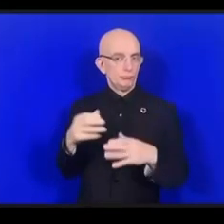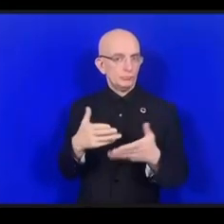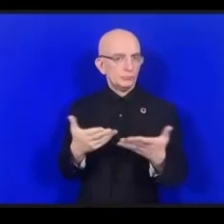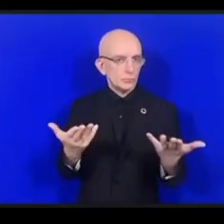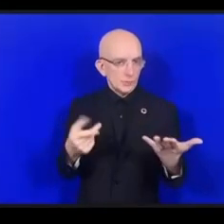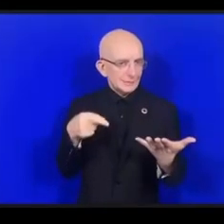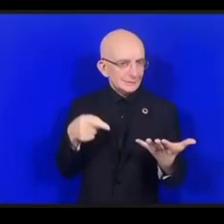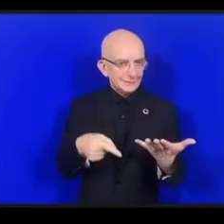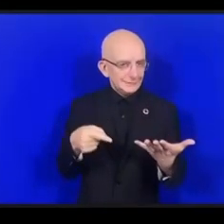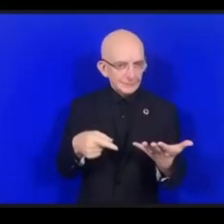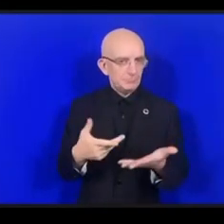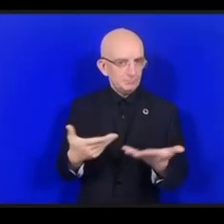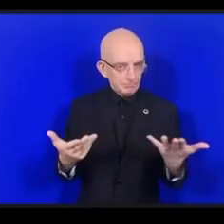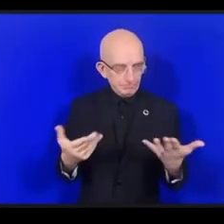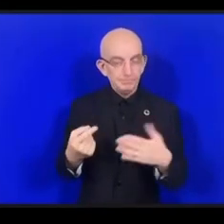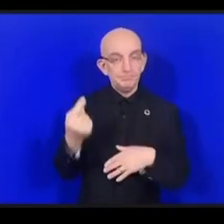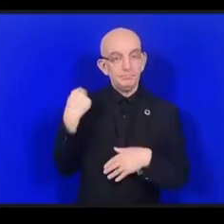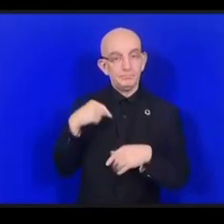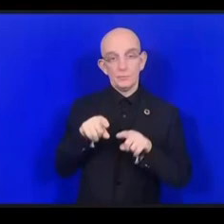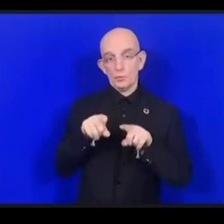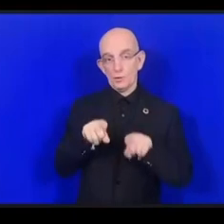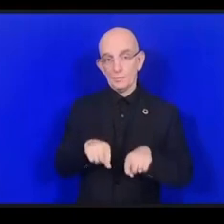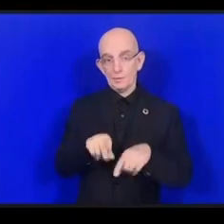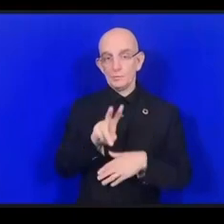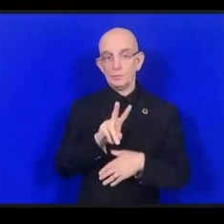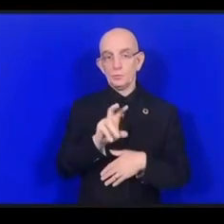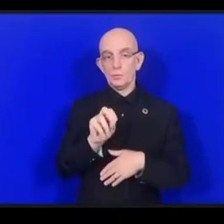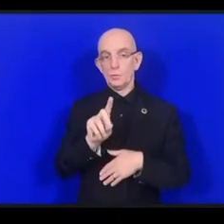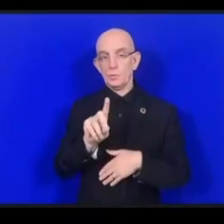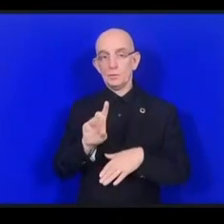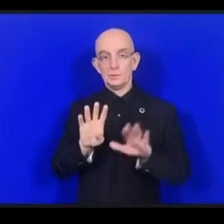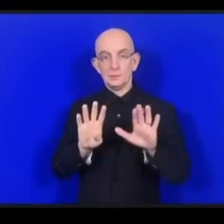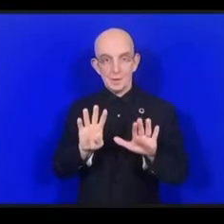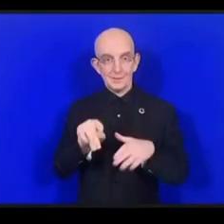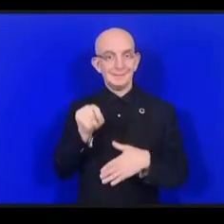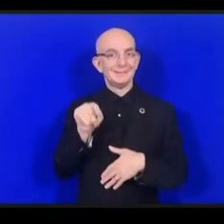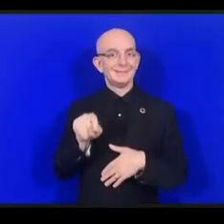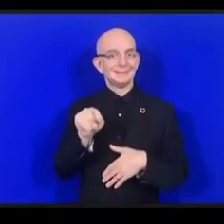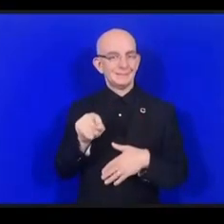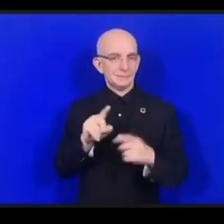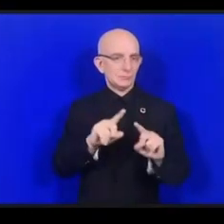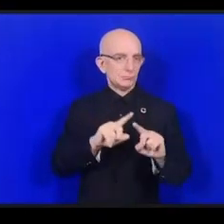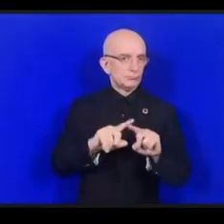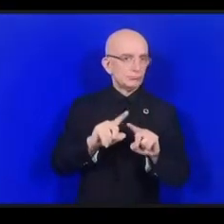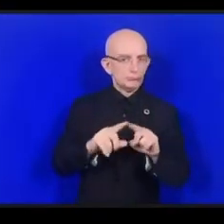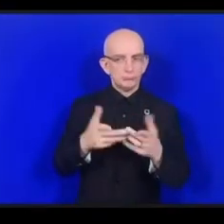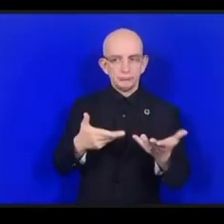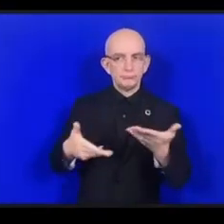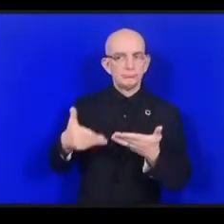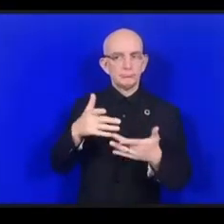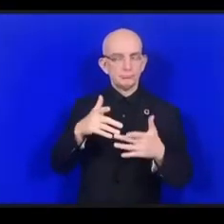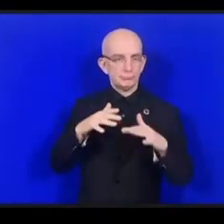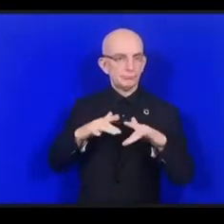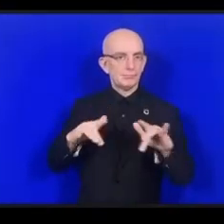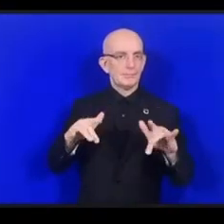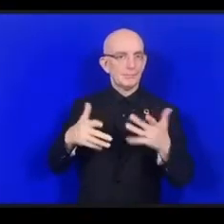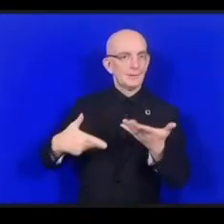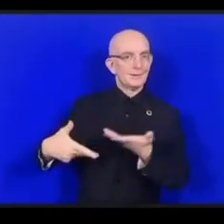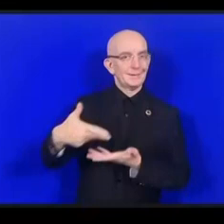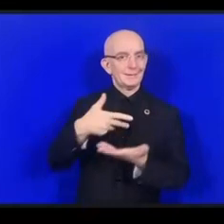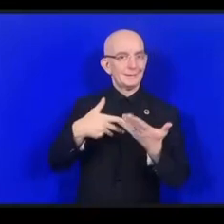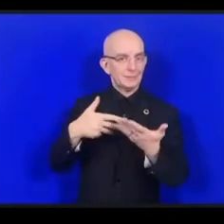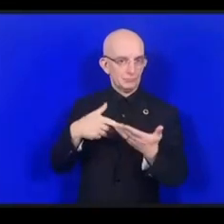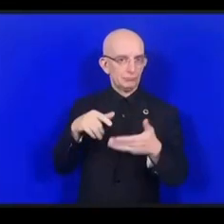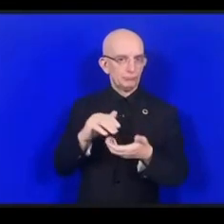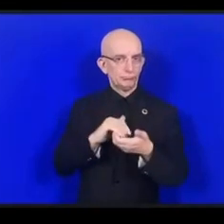coalición dinámica para impulsar hacia adelante este trabajo sobre la implementación de la coalición dinámica en